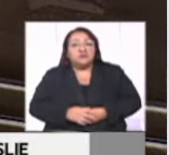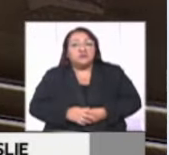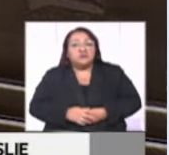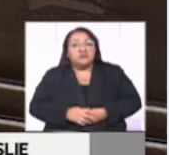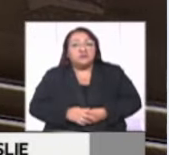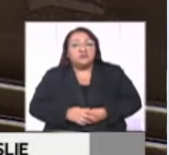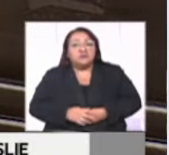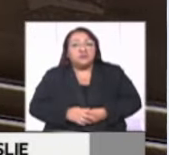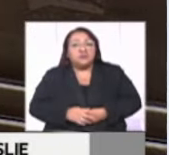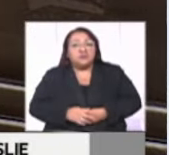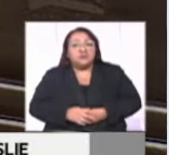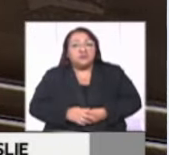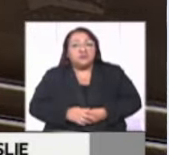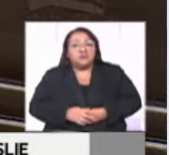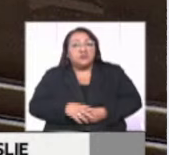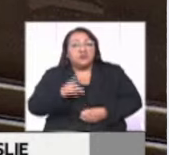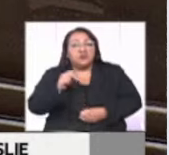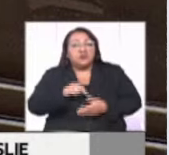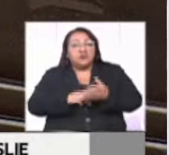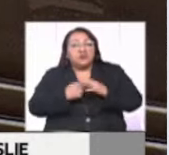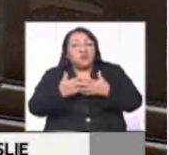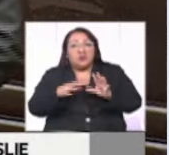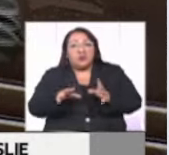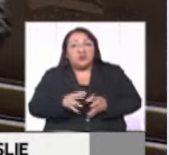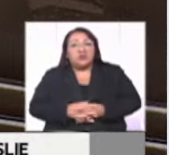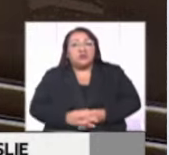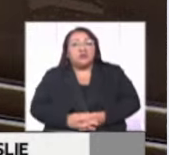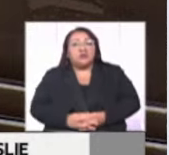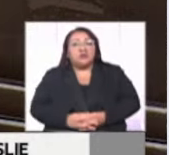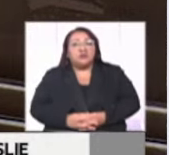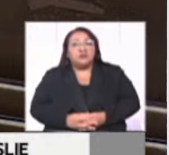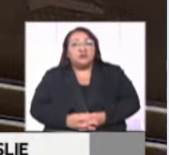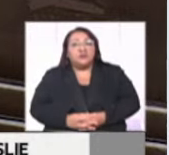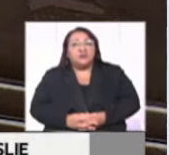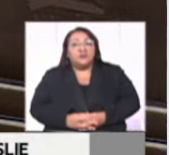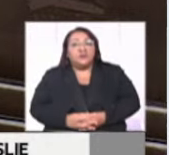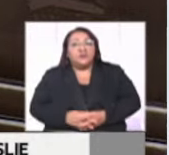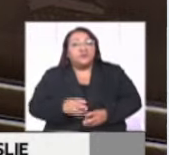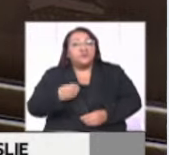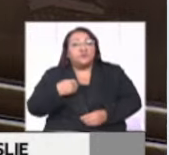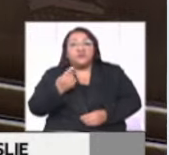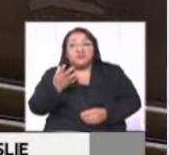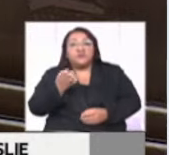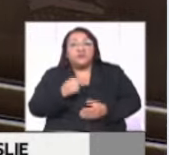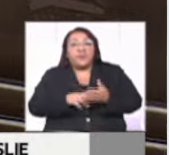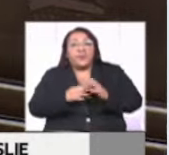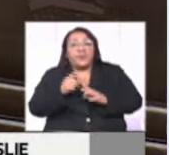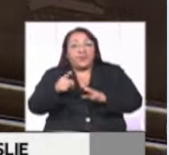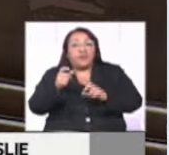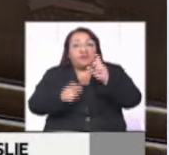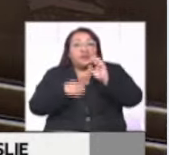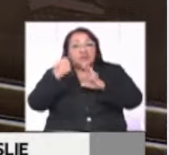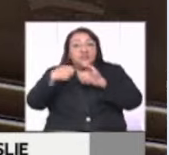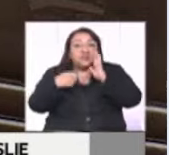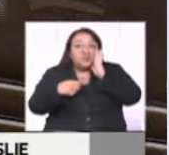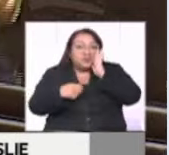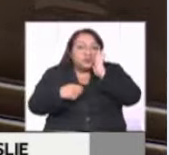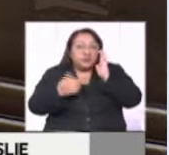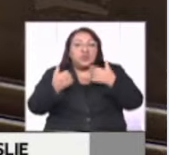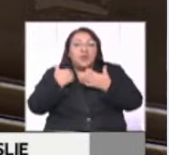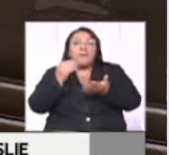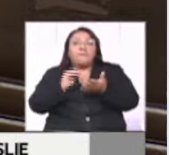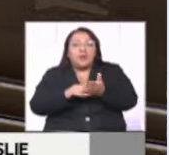Y no es conflicto de intereses, no, porque yo lo que quiero es que los cineastas tengan